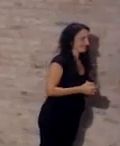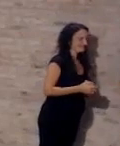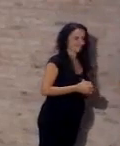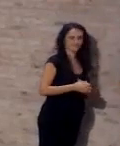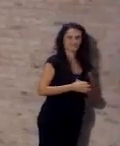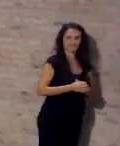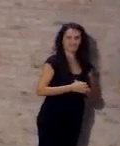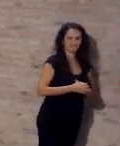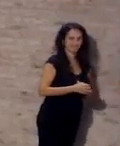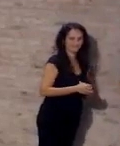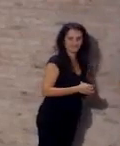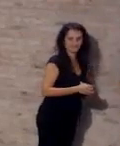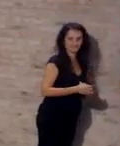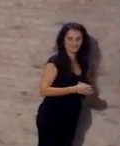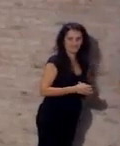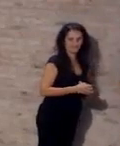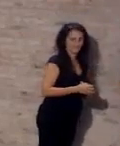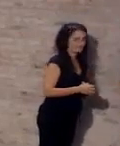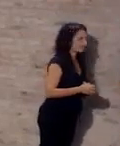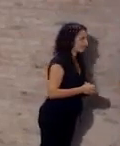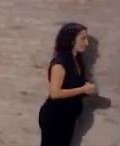gracias ch